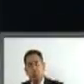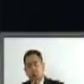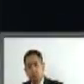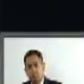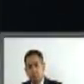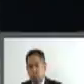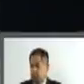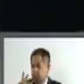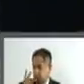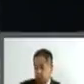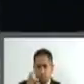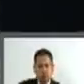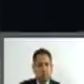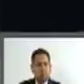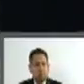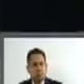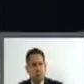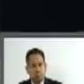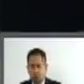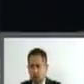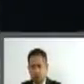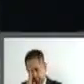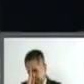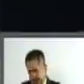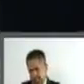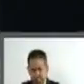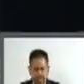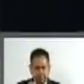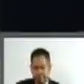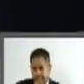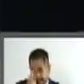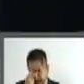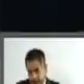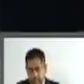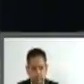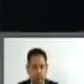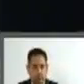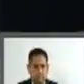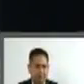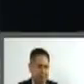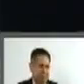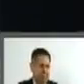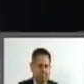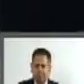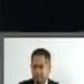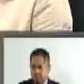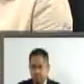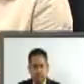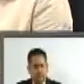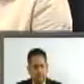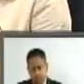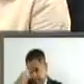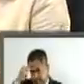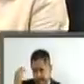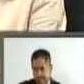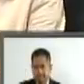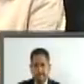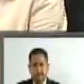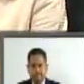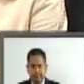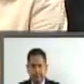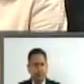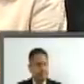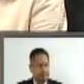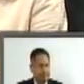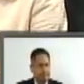cuarto emisor de inversión extranjera directa hacia México. La vida de millones de mexicanos y canadienses se ve